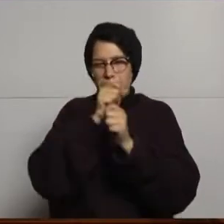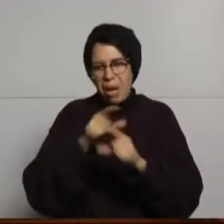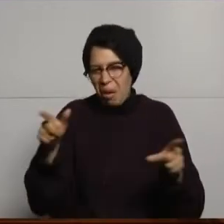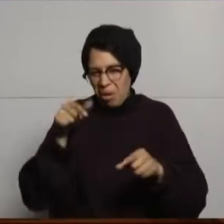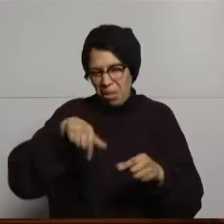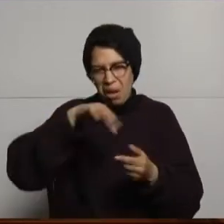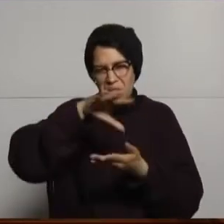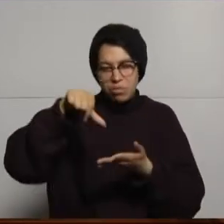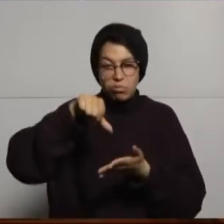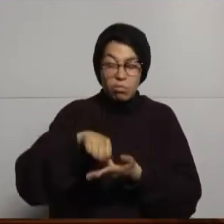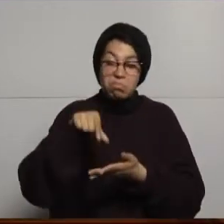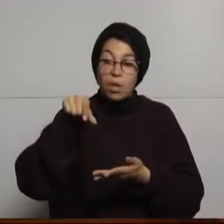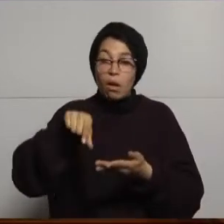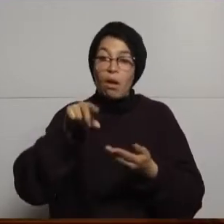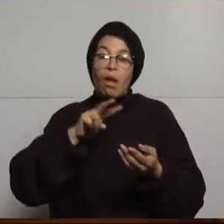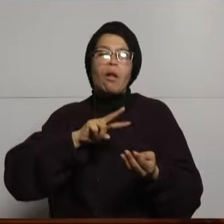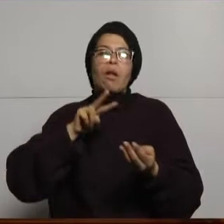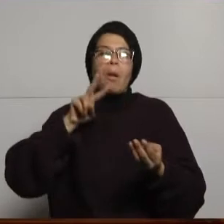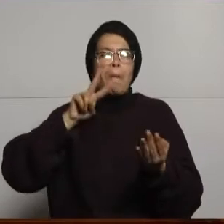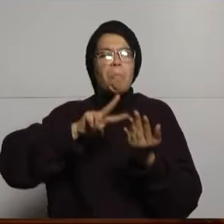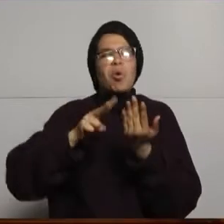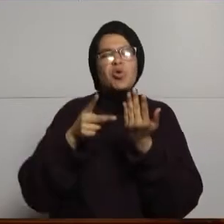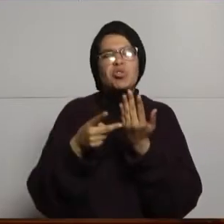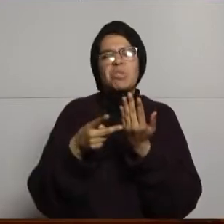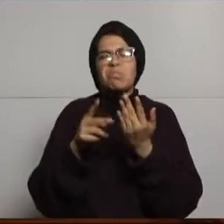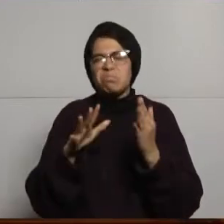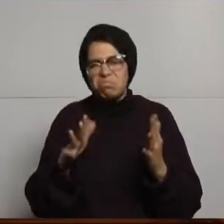proyecto es convertir a Medellín en la ciudad, en el valle del software.